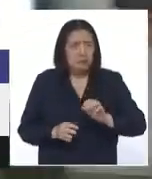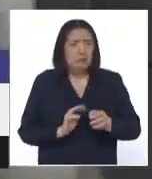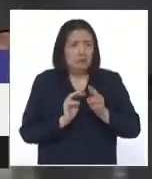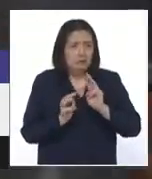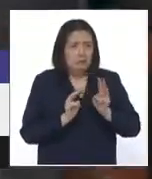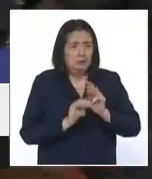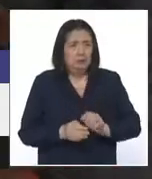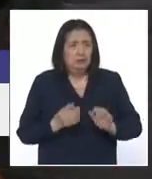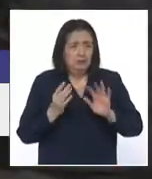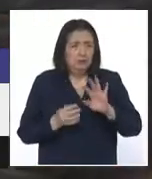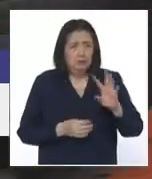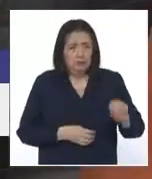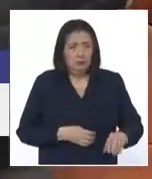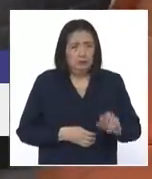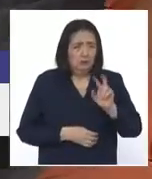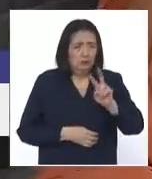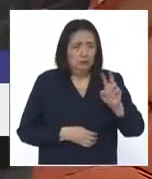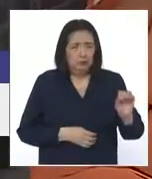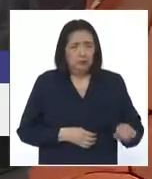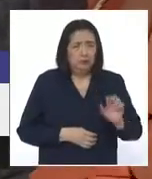Latina, al